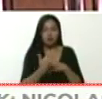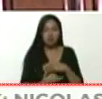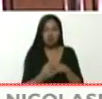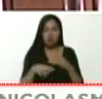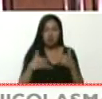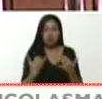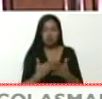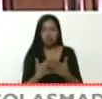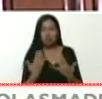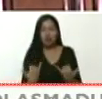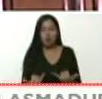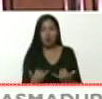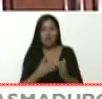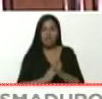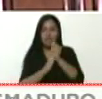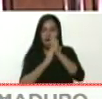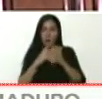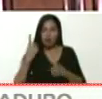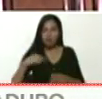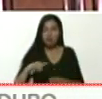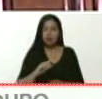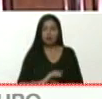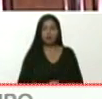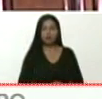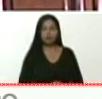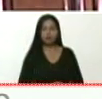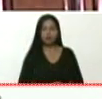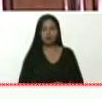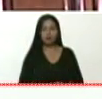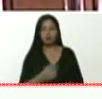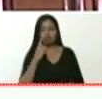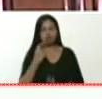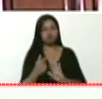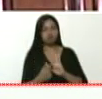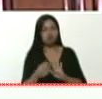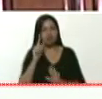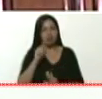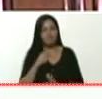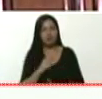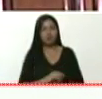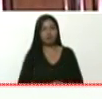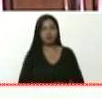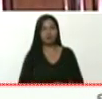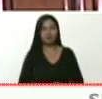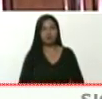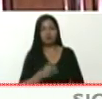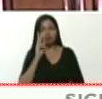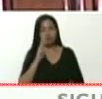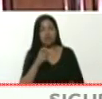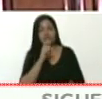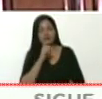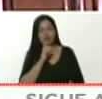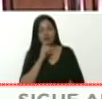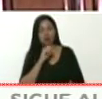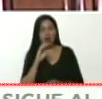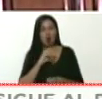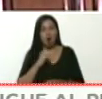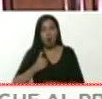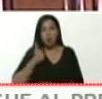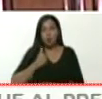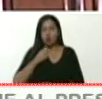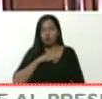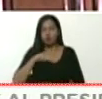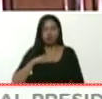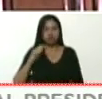la revolución, el liderazgo que tiene para sacar adelante, ¿sí?, y ver en las dificultades oportunidades